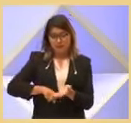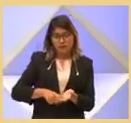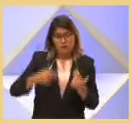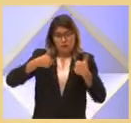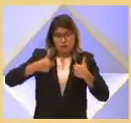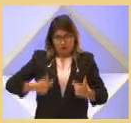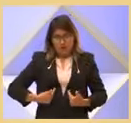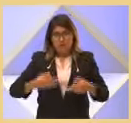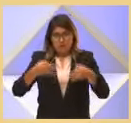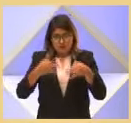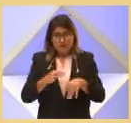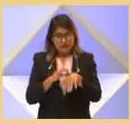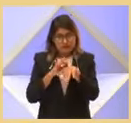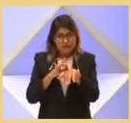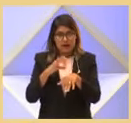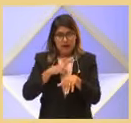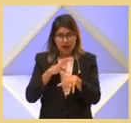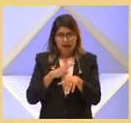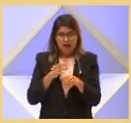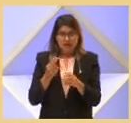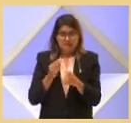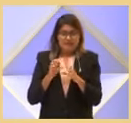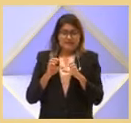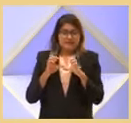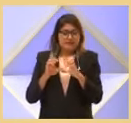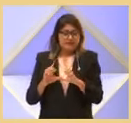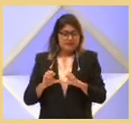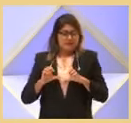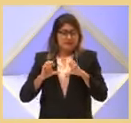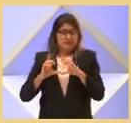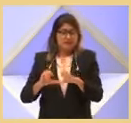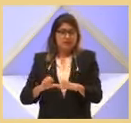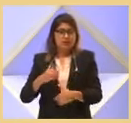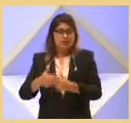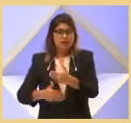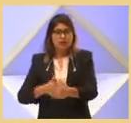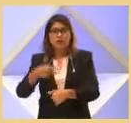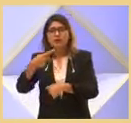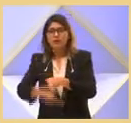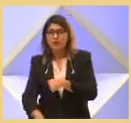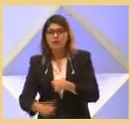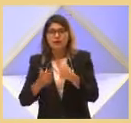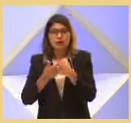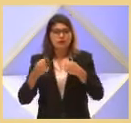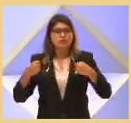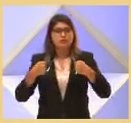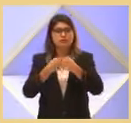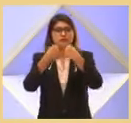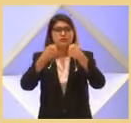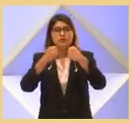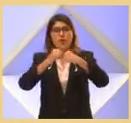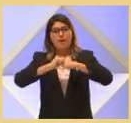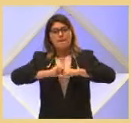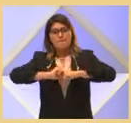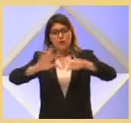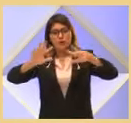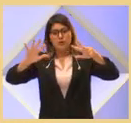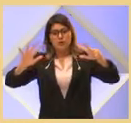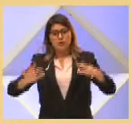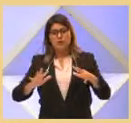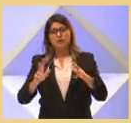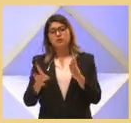ser sumamente cuidadosos y reducir al mínimo los riesgos de que haya una colisión que pueda poner en riesgo la misión